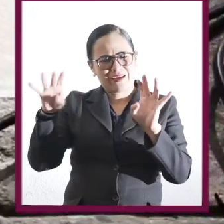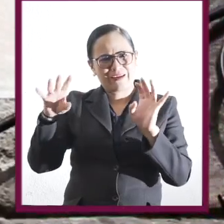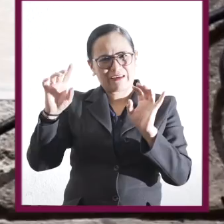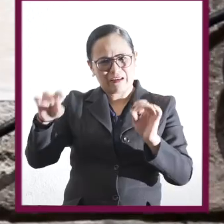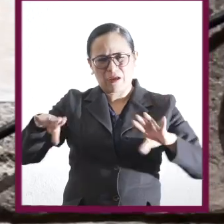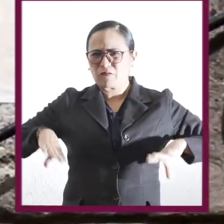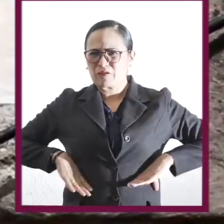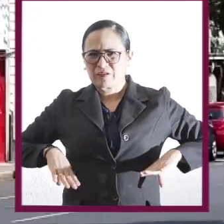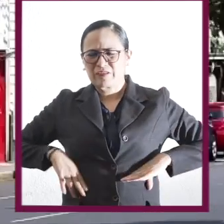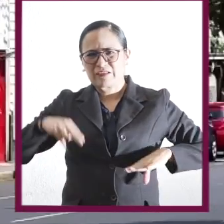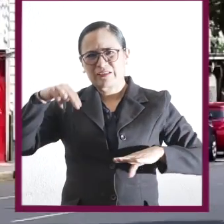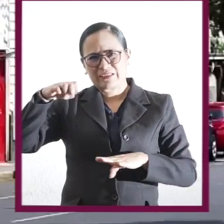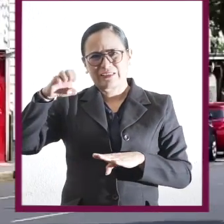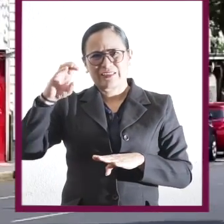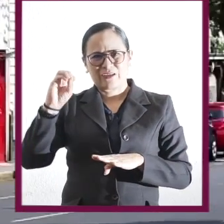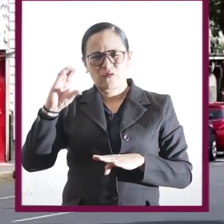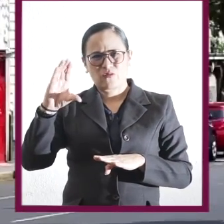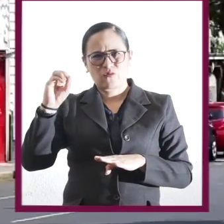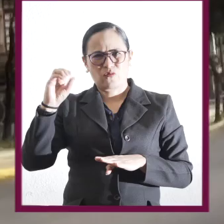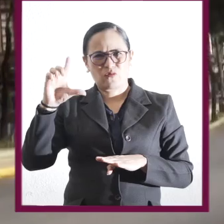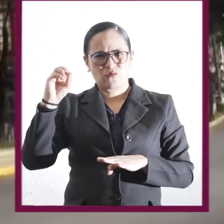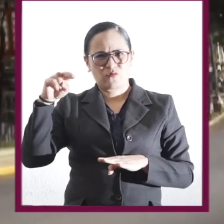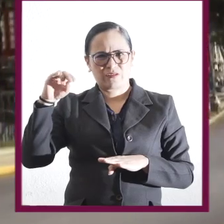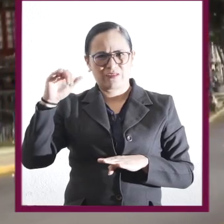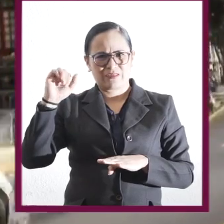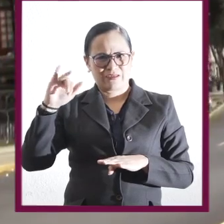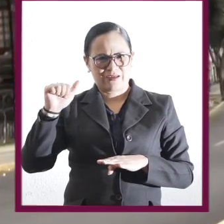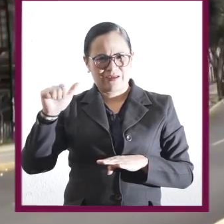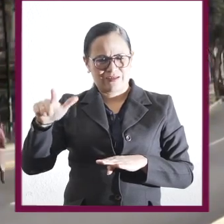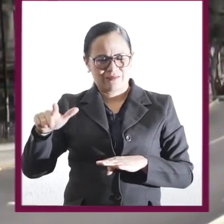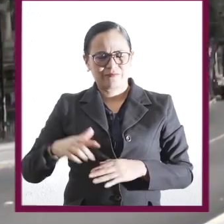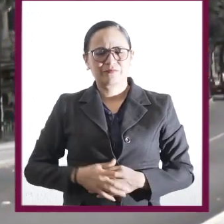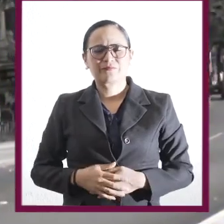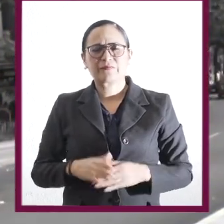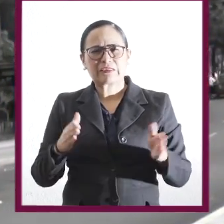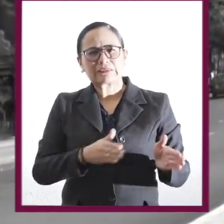por Ángel Torres Torija con un peculiar estilo neocolonial.